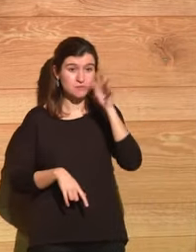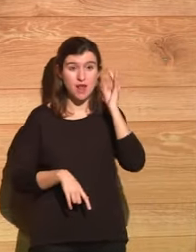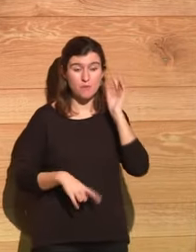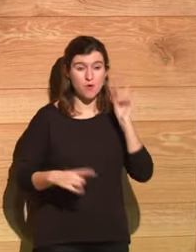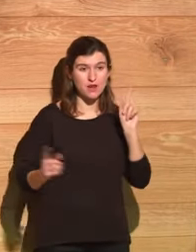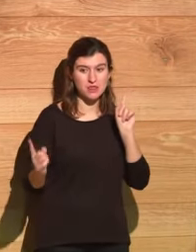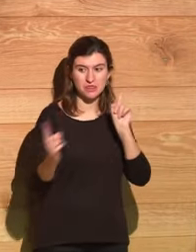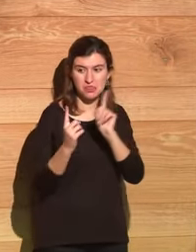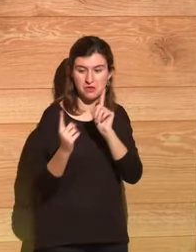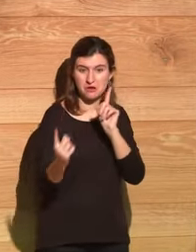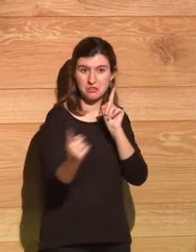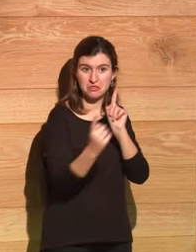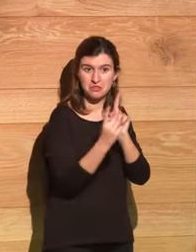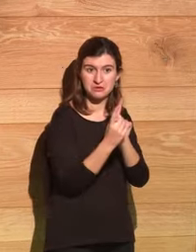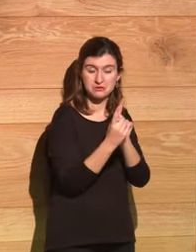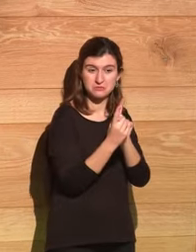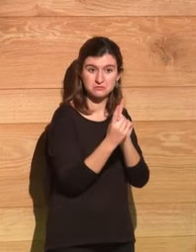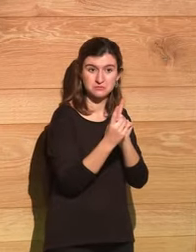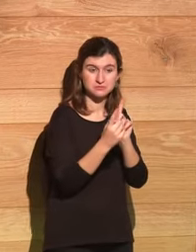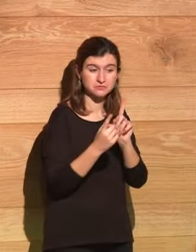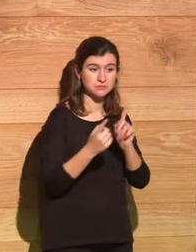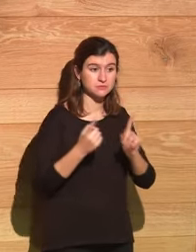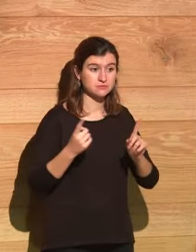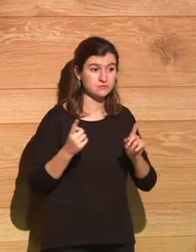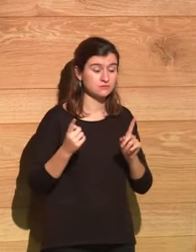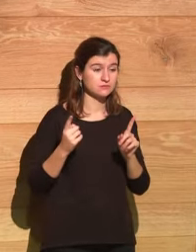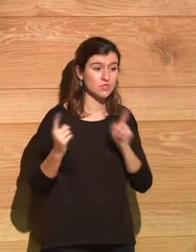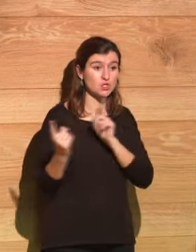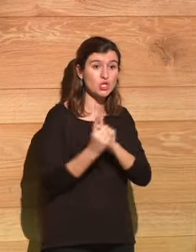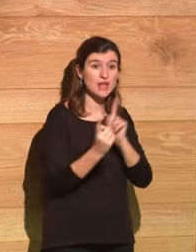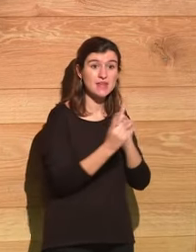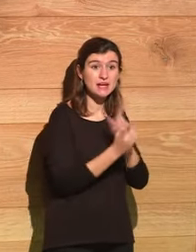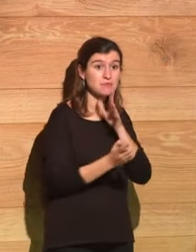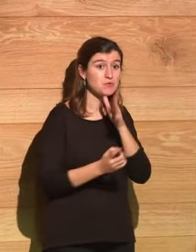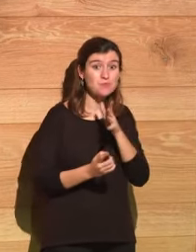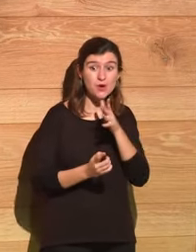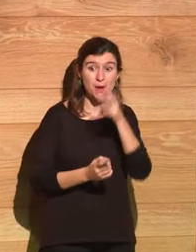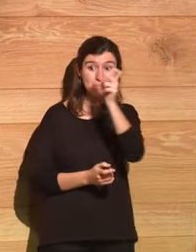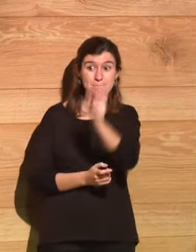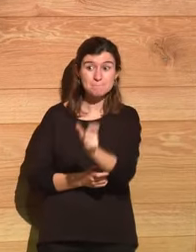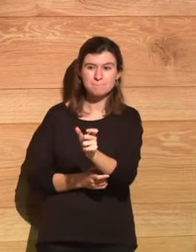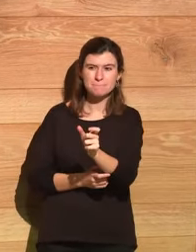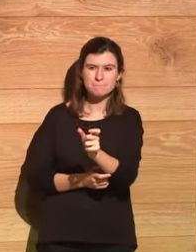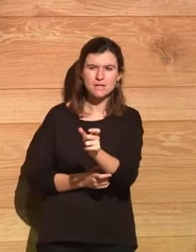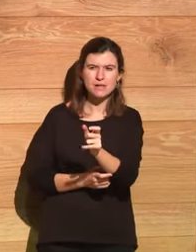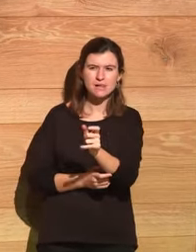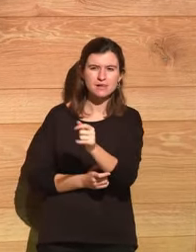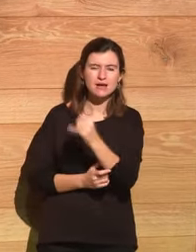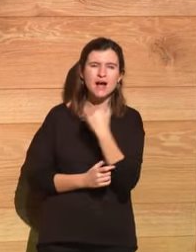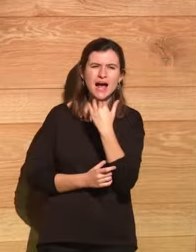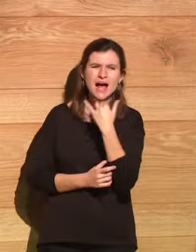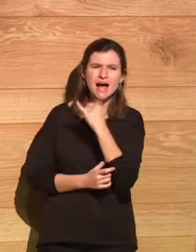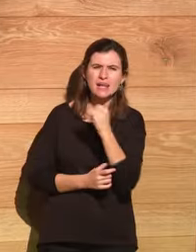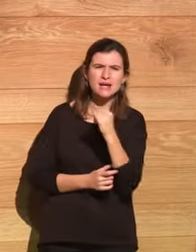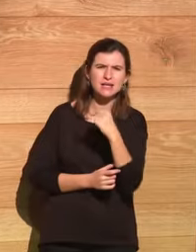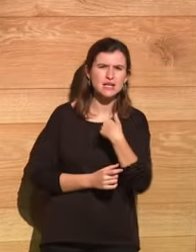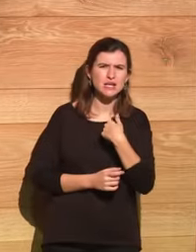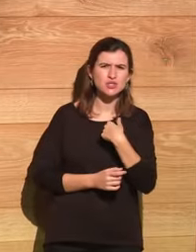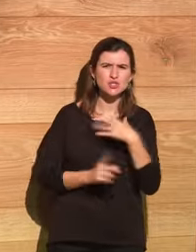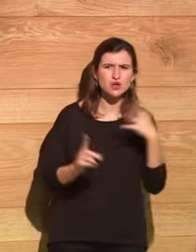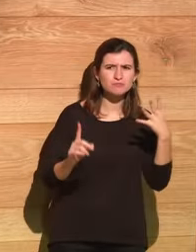hombres, binarios, los binarios, por decirlo así, porque el otro tiene algo que realmente para ti es inalcanzable. Y sobre esto, en fin,